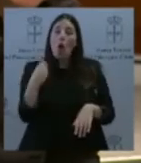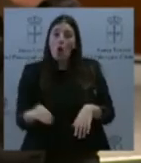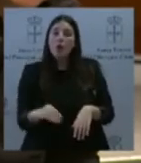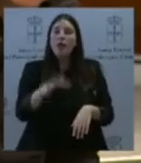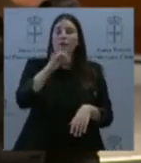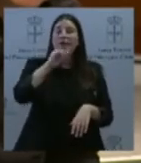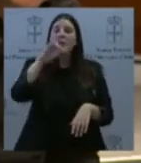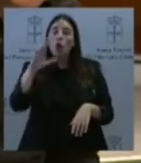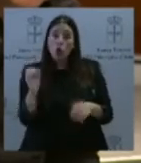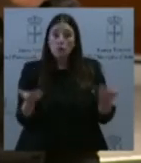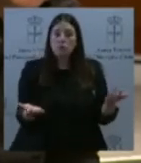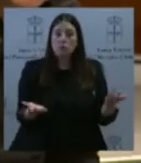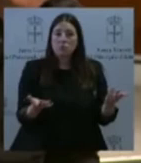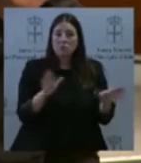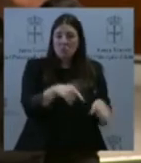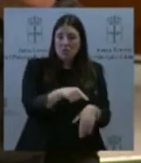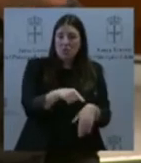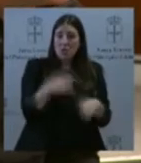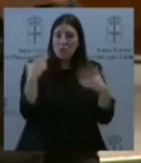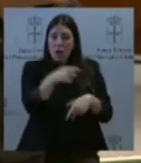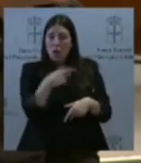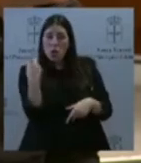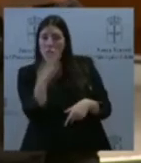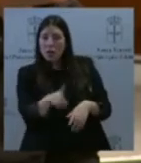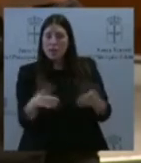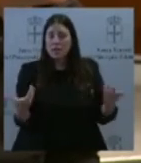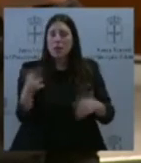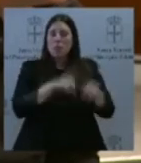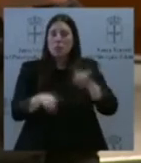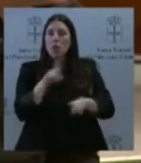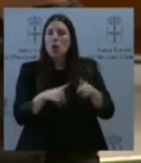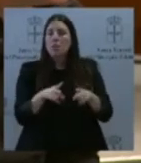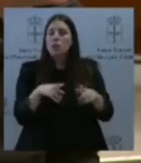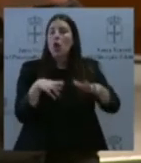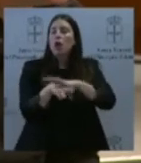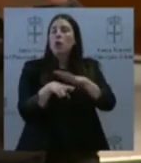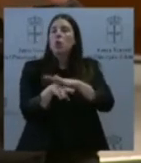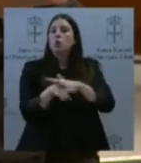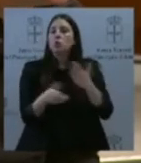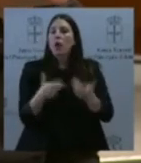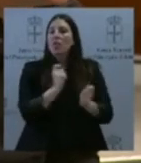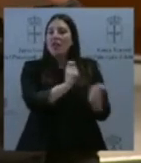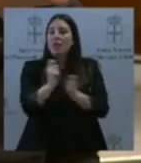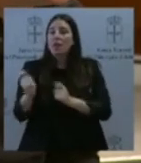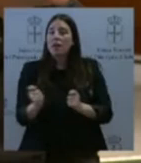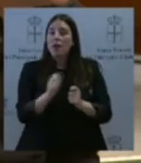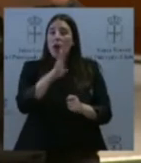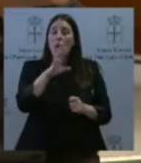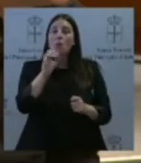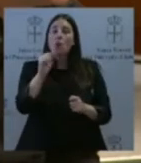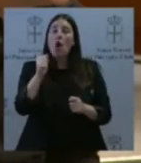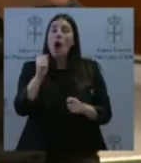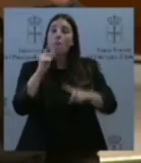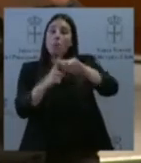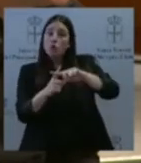necesitan? Es decir, que los problemas, los recursos que ponen en funcionamiento el Proa Plus, señora consejera, solamente aparecen en la